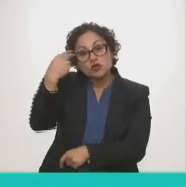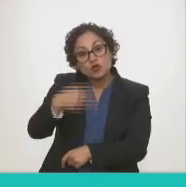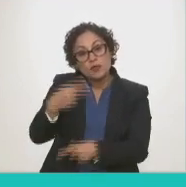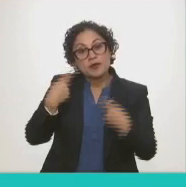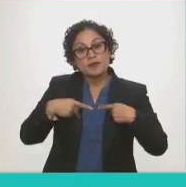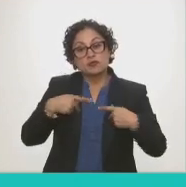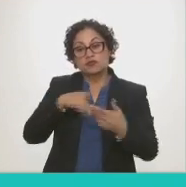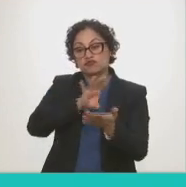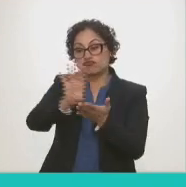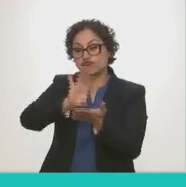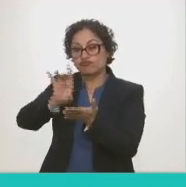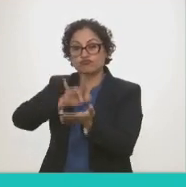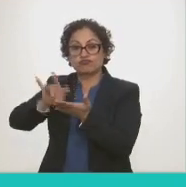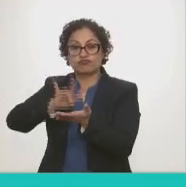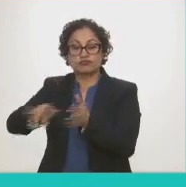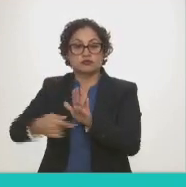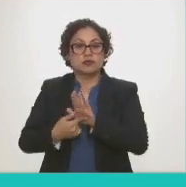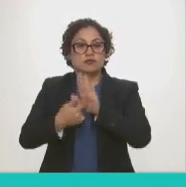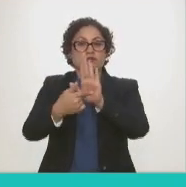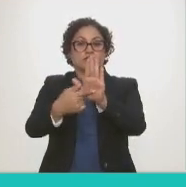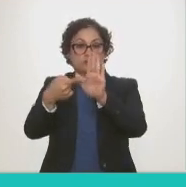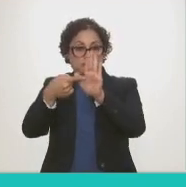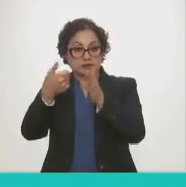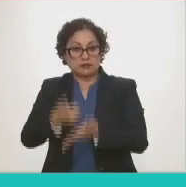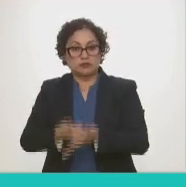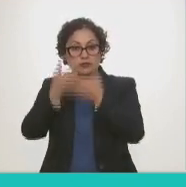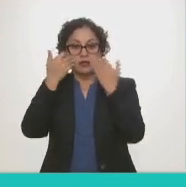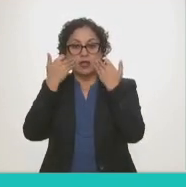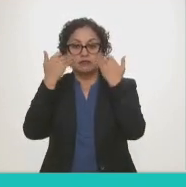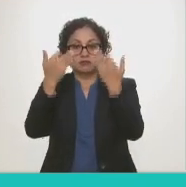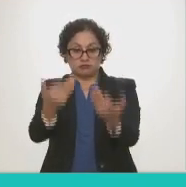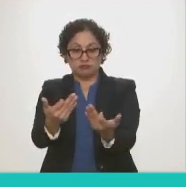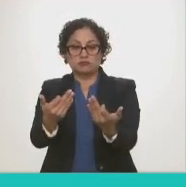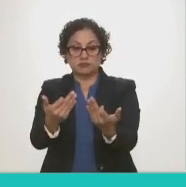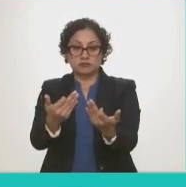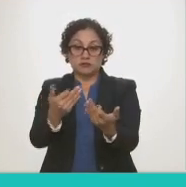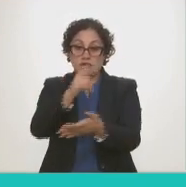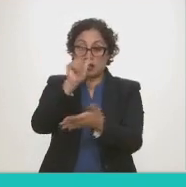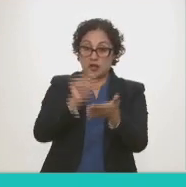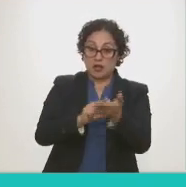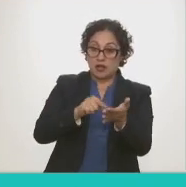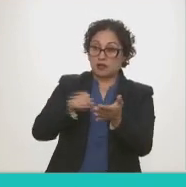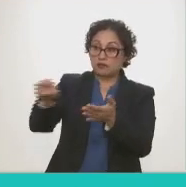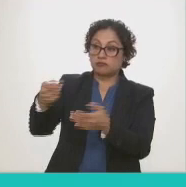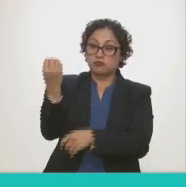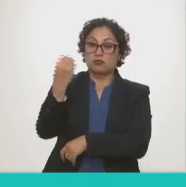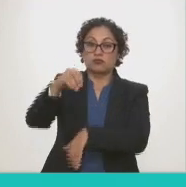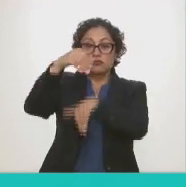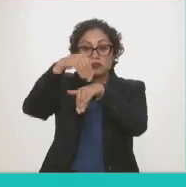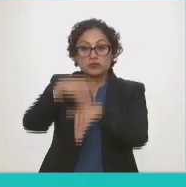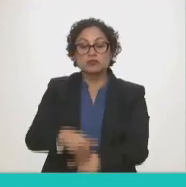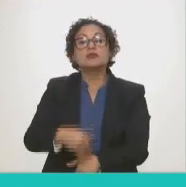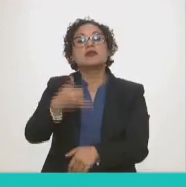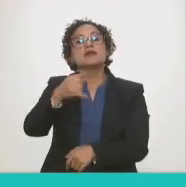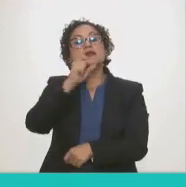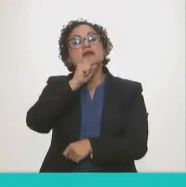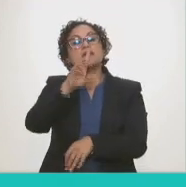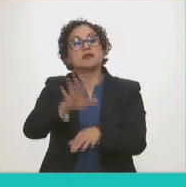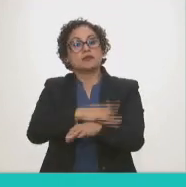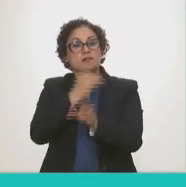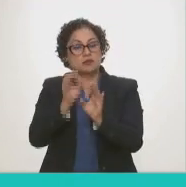una obligación de transparencia no solamente Por ser esta una obligación como tal sino porque resulta indispensable